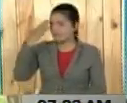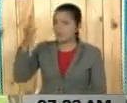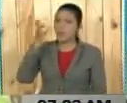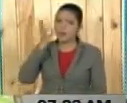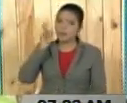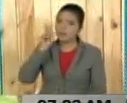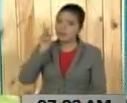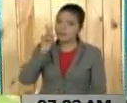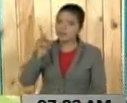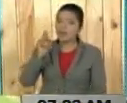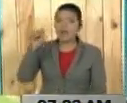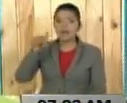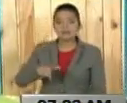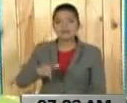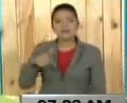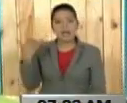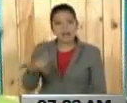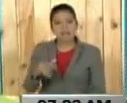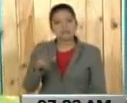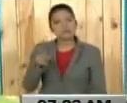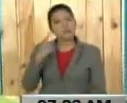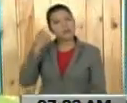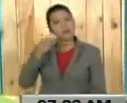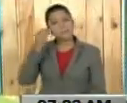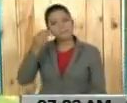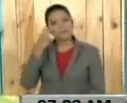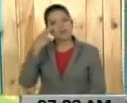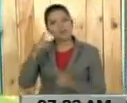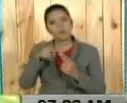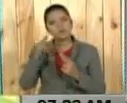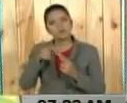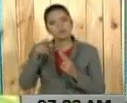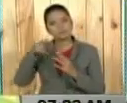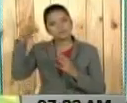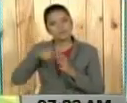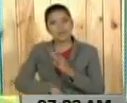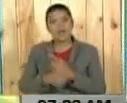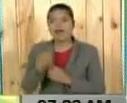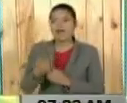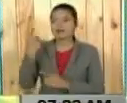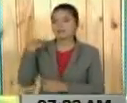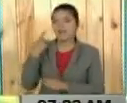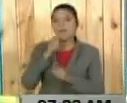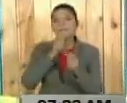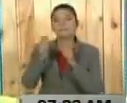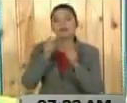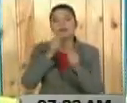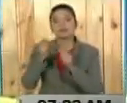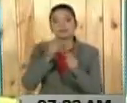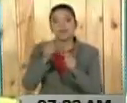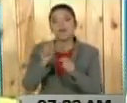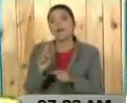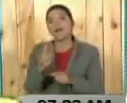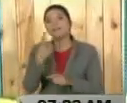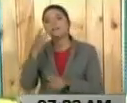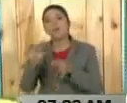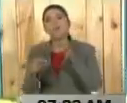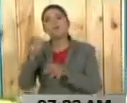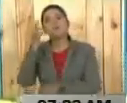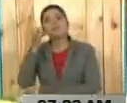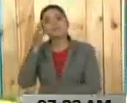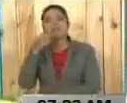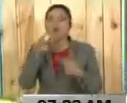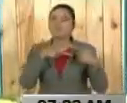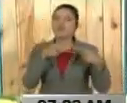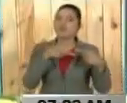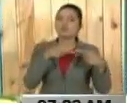Mariclén Esteli. Tenemos ahora su apreciación. Nos gustaría conocer detalles porque el día de ayer se dio una rueda de prensa, tanto de Primero Justicia como de Voluntad Popular.